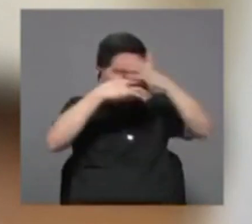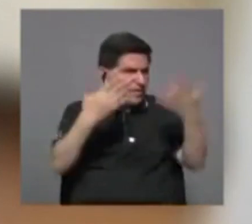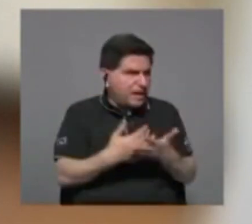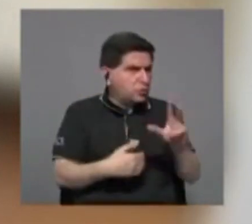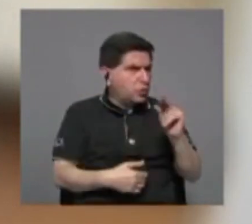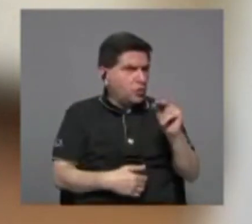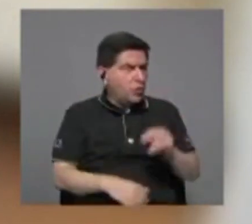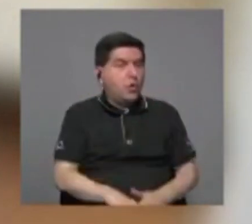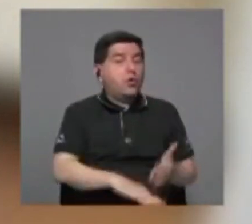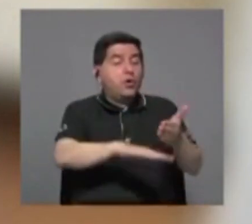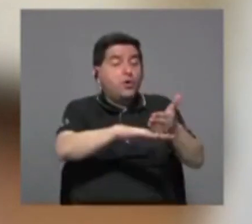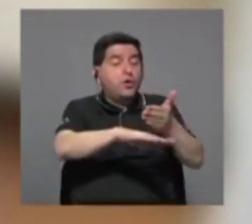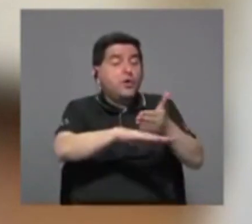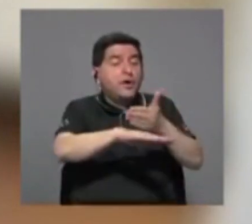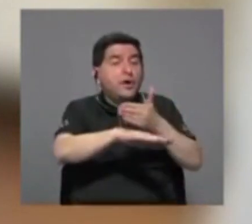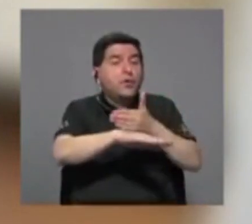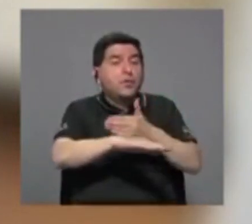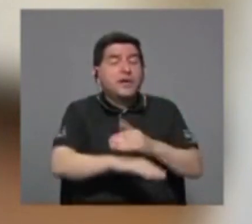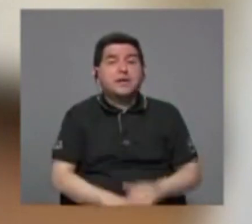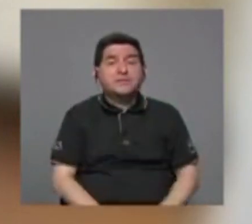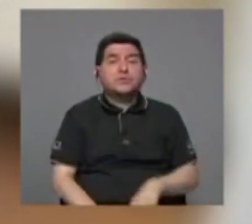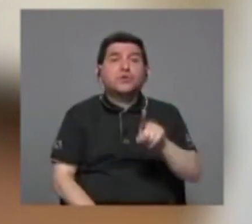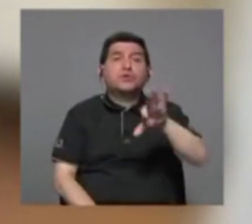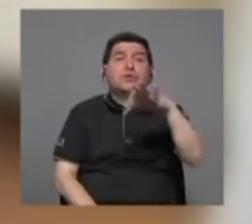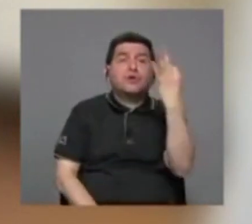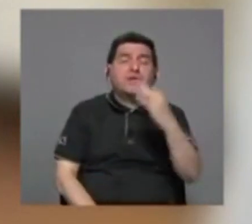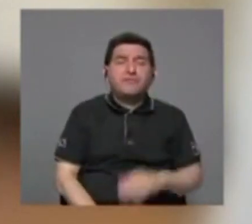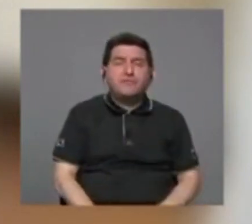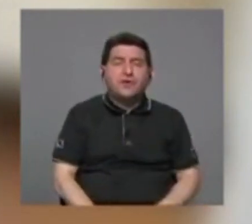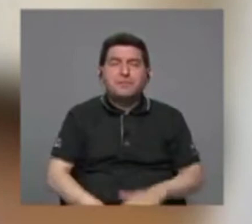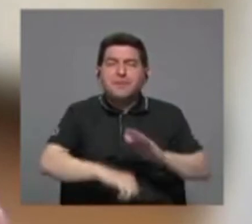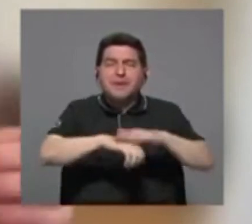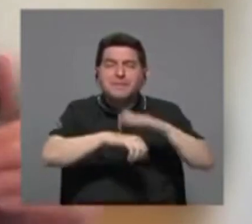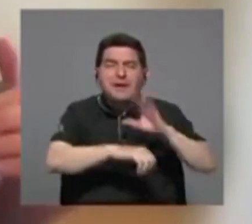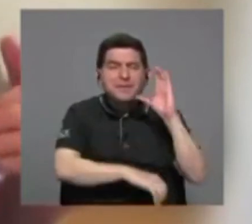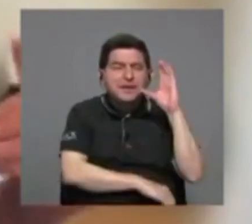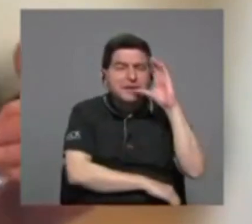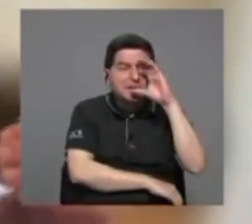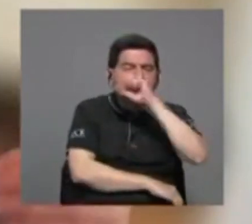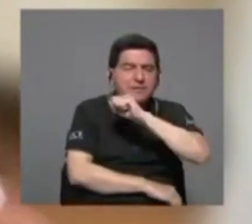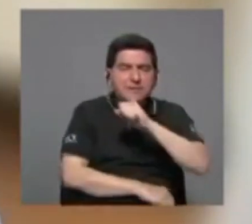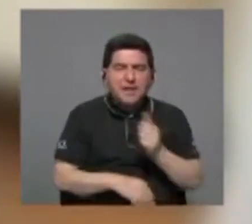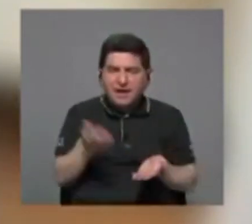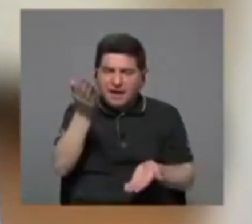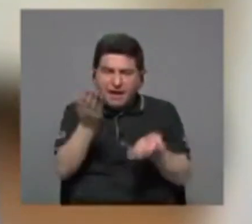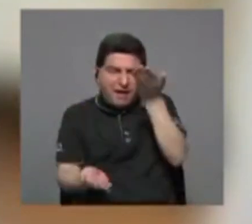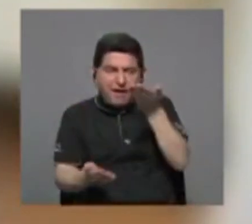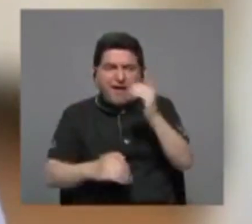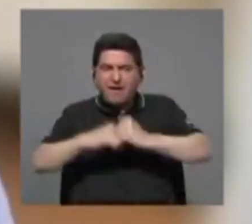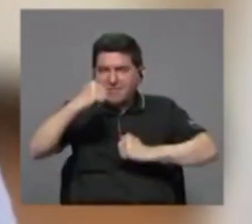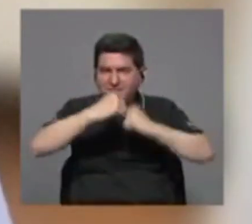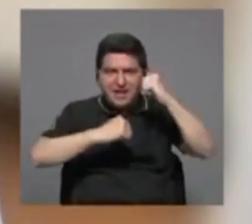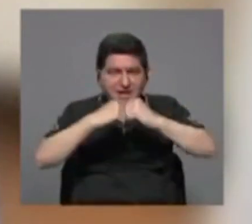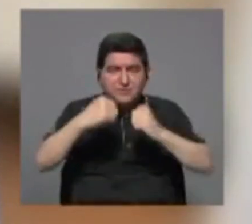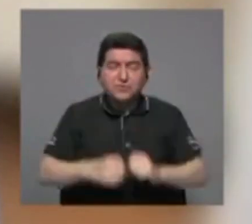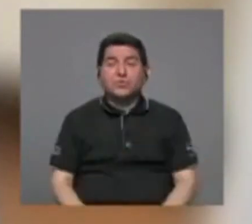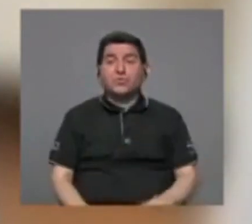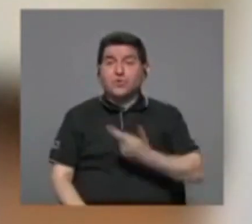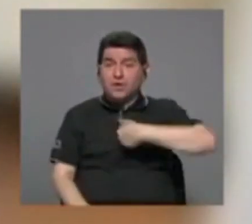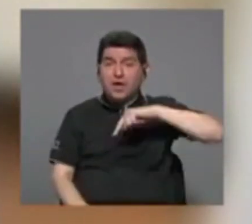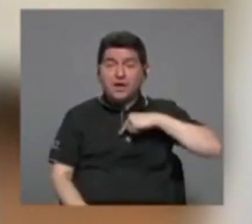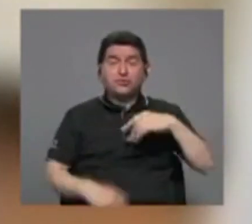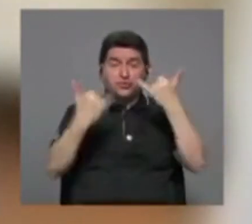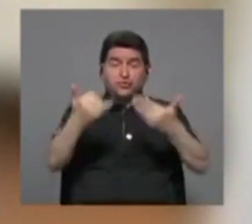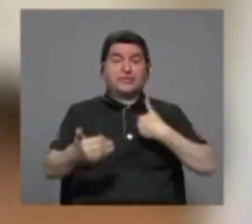que la recuperación lo que hace es de alguna manera espejear desbalances estructurales con los que llegamos a la